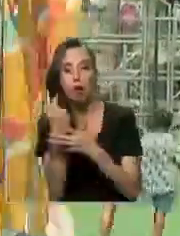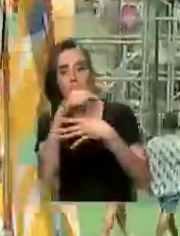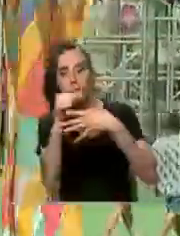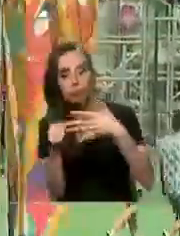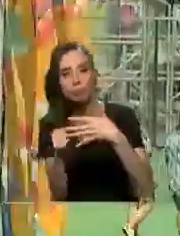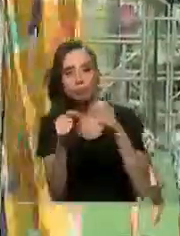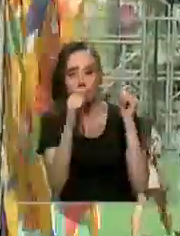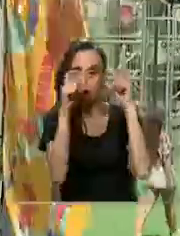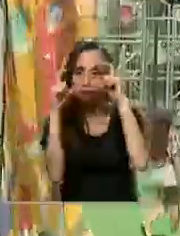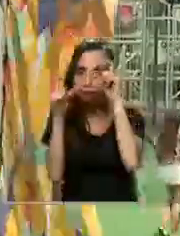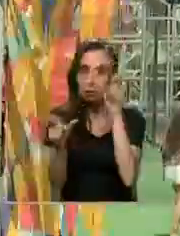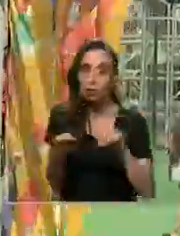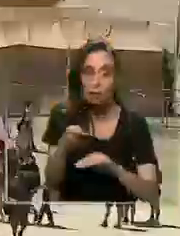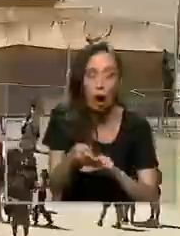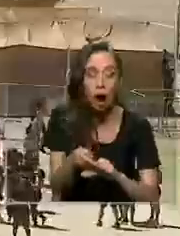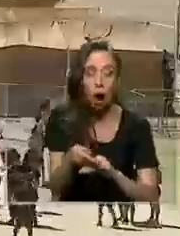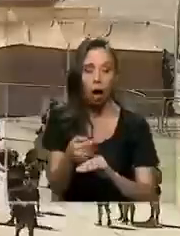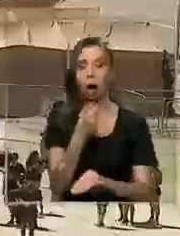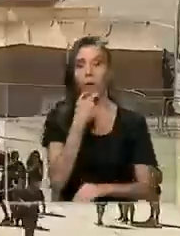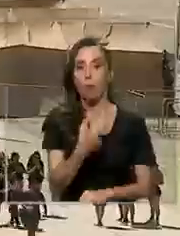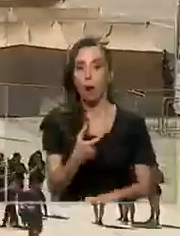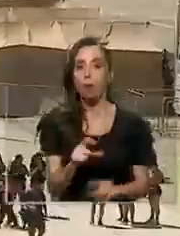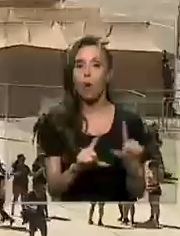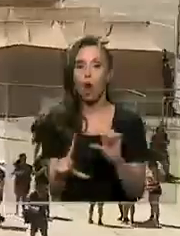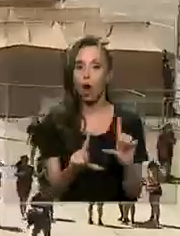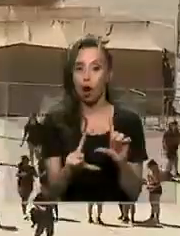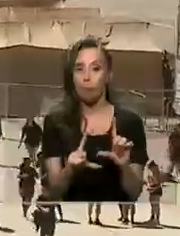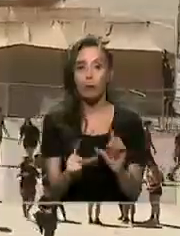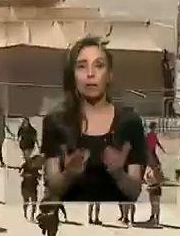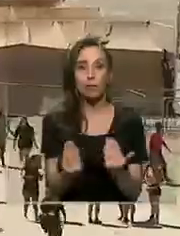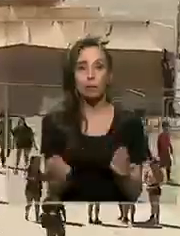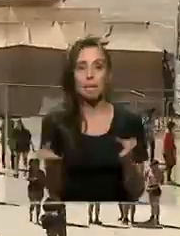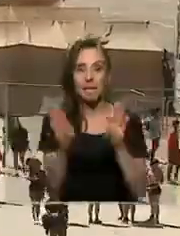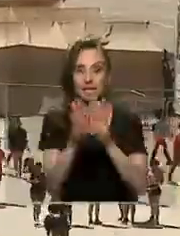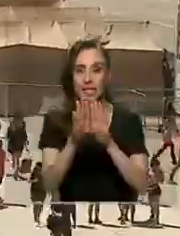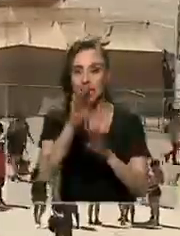deja de sorprender a sus asistentes. Lollapalooza espera cerrar este domingo los tres